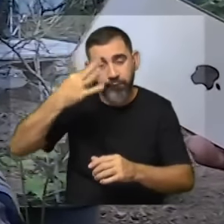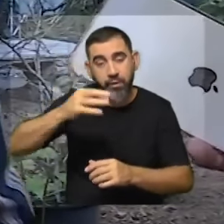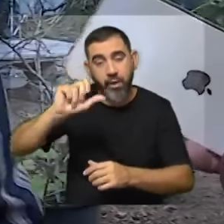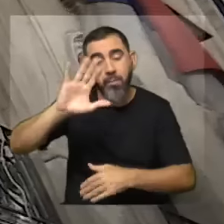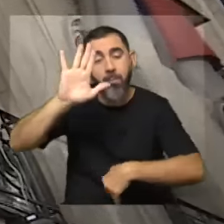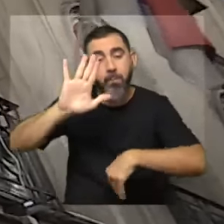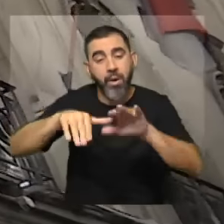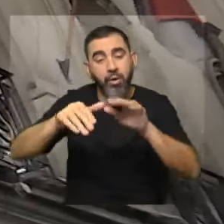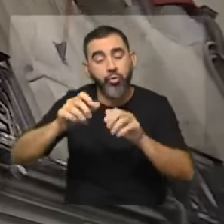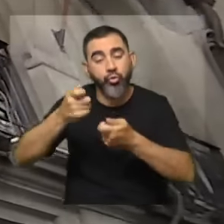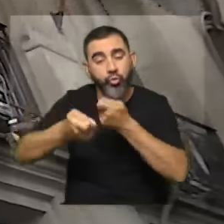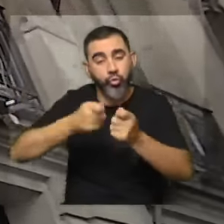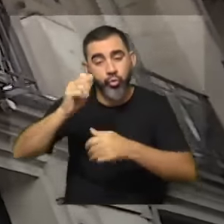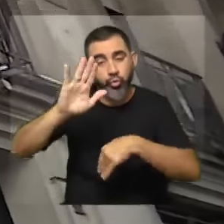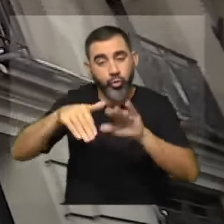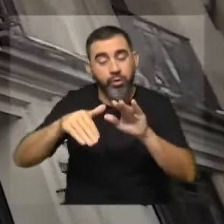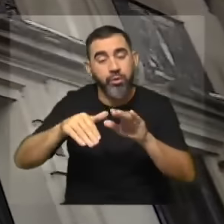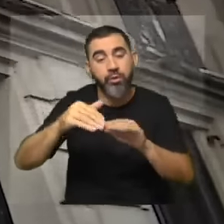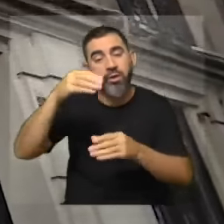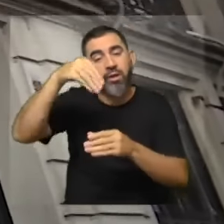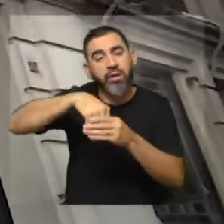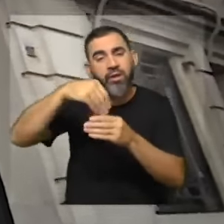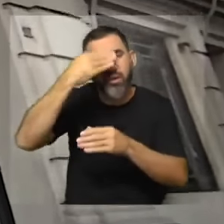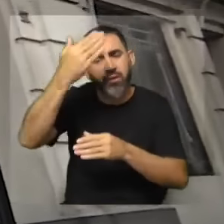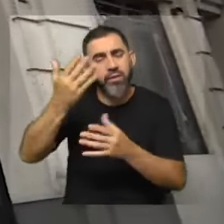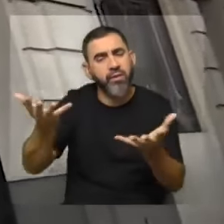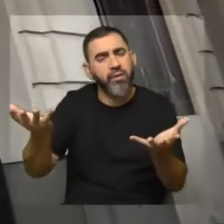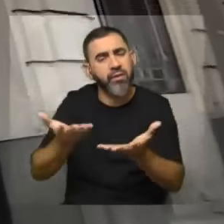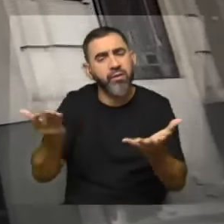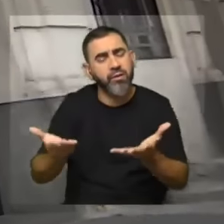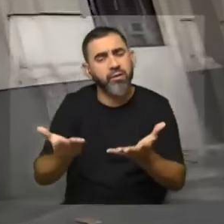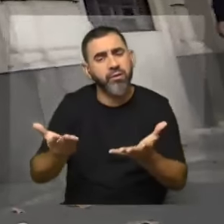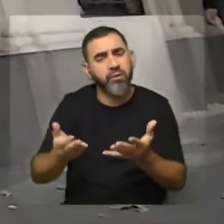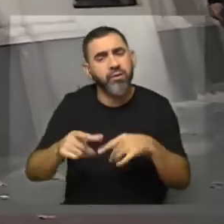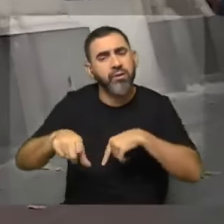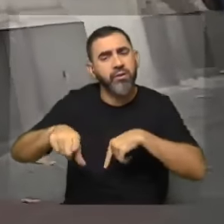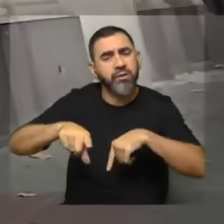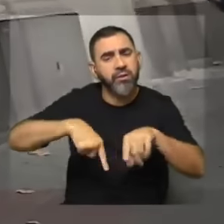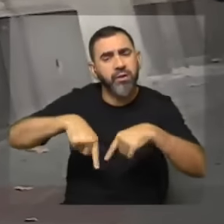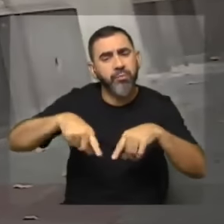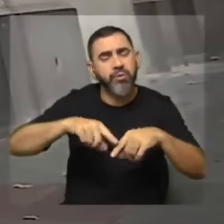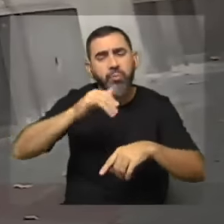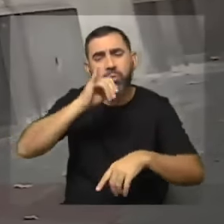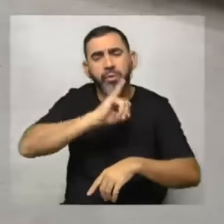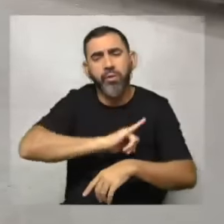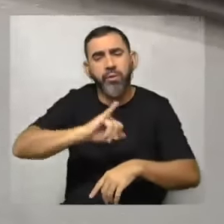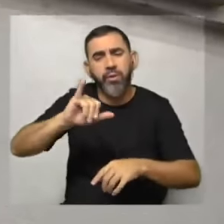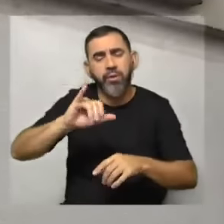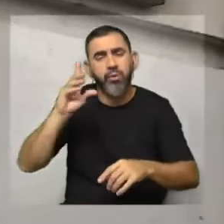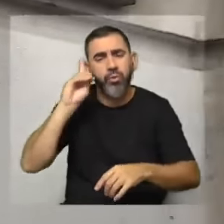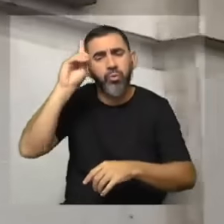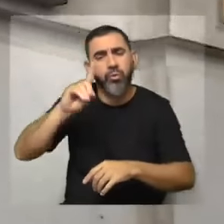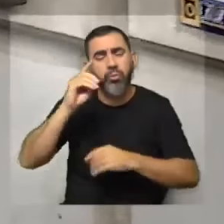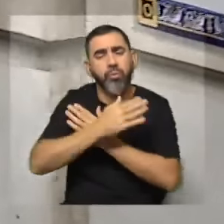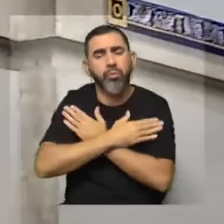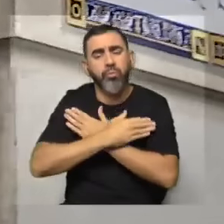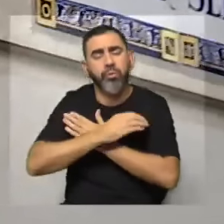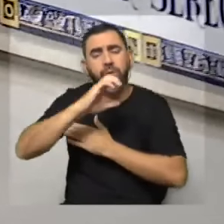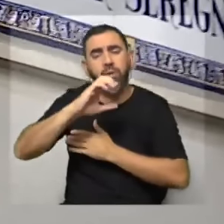la mayoría volviendo a la interna del frente amplio hay en este momento un trámite judicial por una denuncia de la diputada suplente Martina